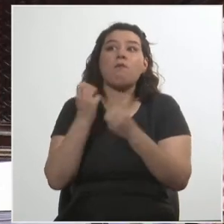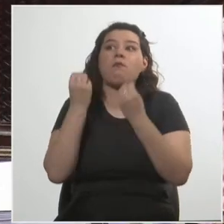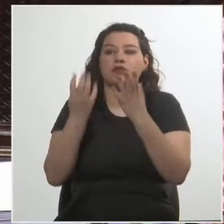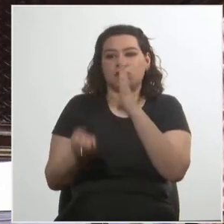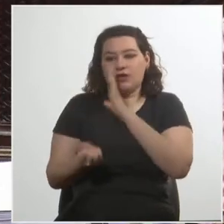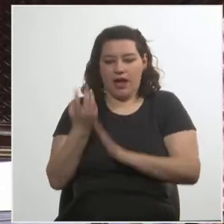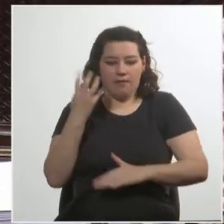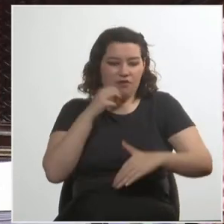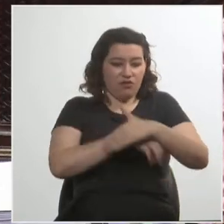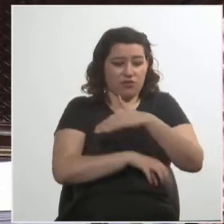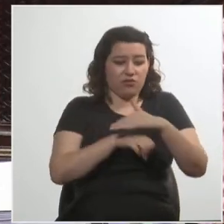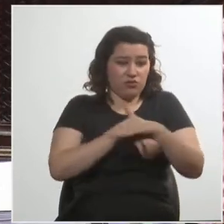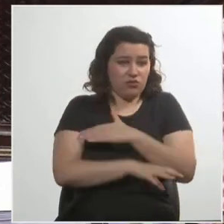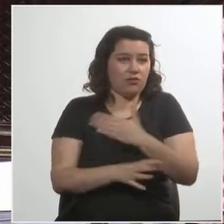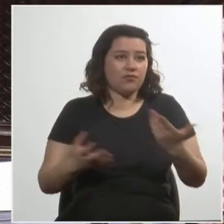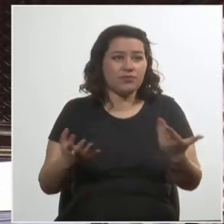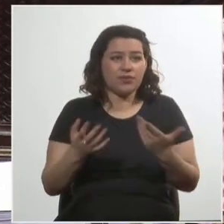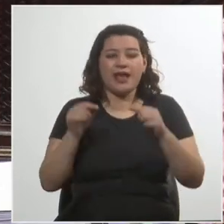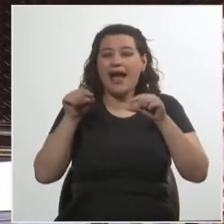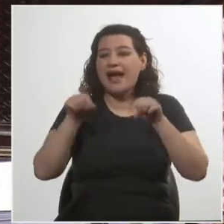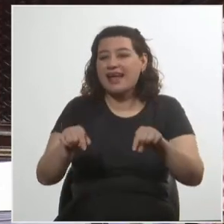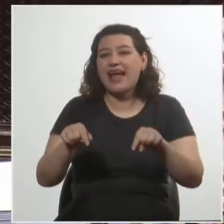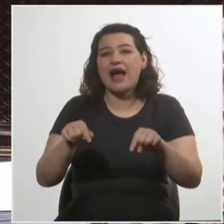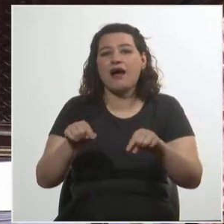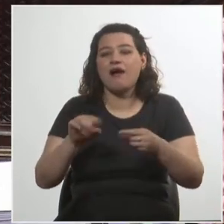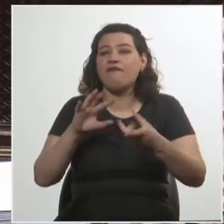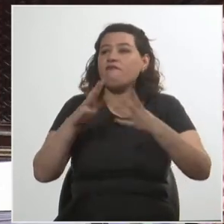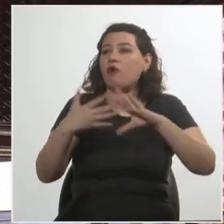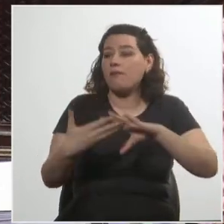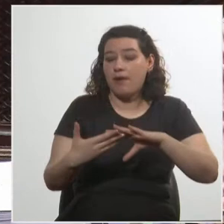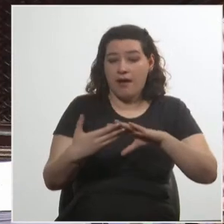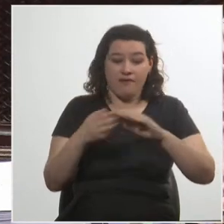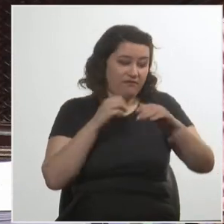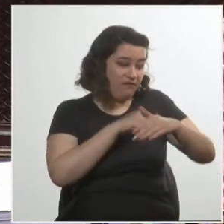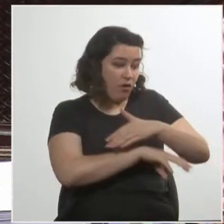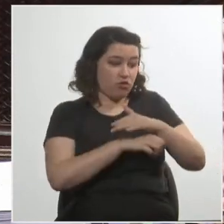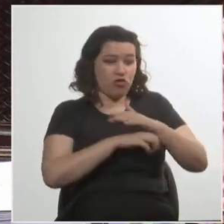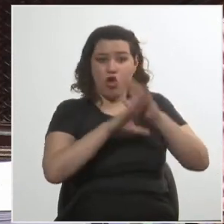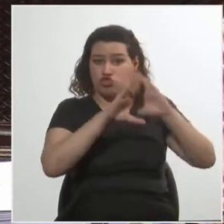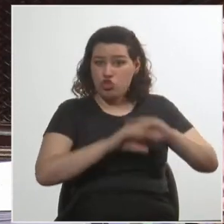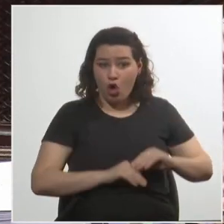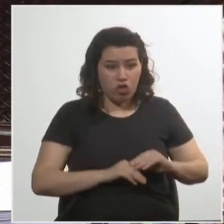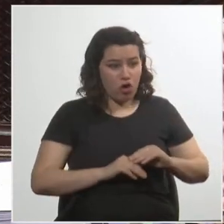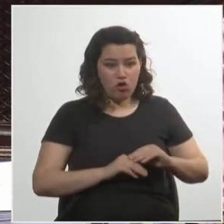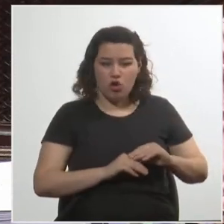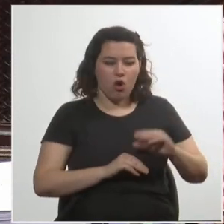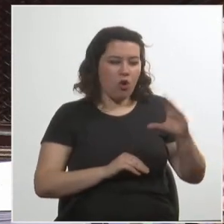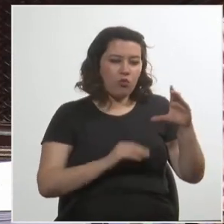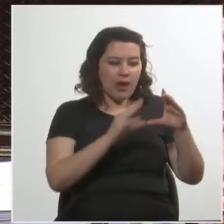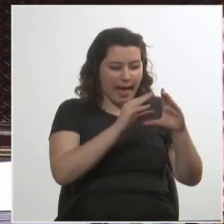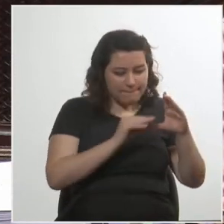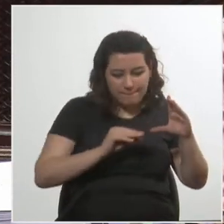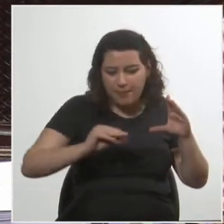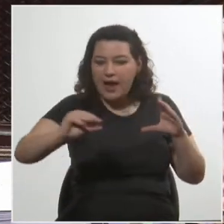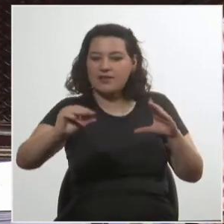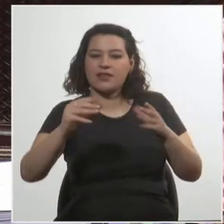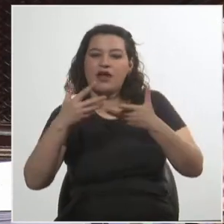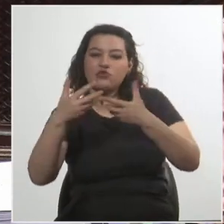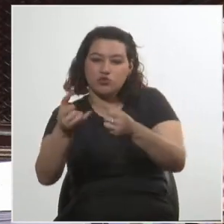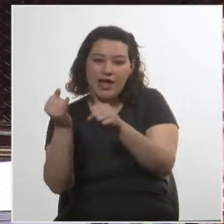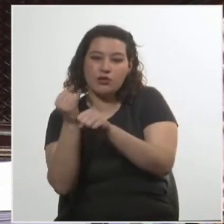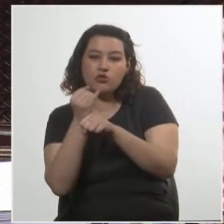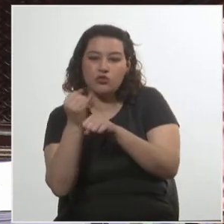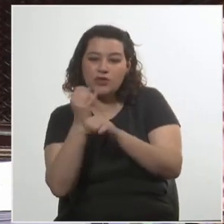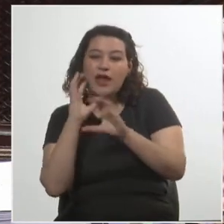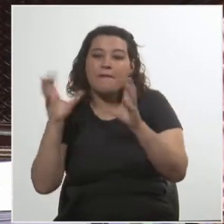los tamberos y los trabajadores los tambos aquí lo que estamos haciendo es que una parte de ese fondo no todo vaya para la industria para la industria más pequeña